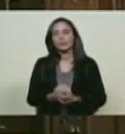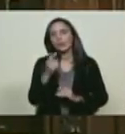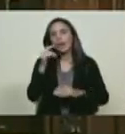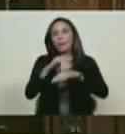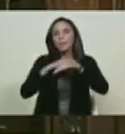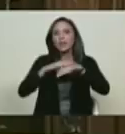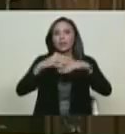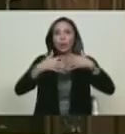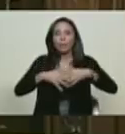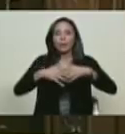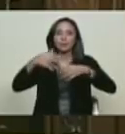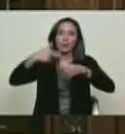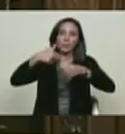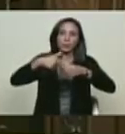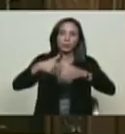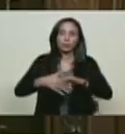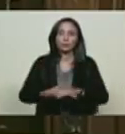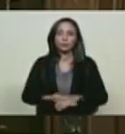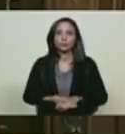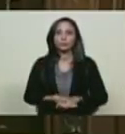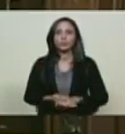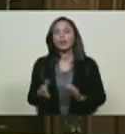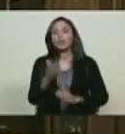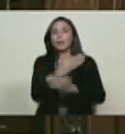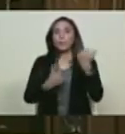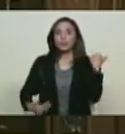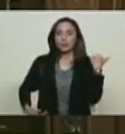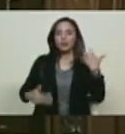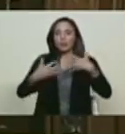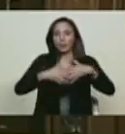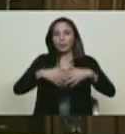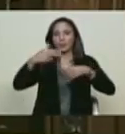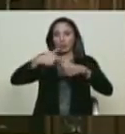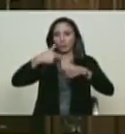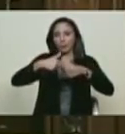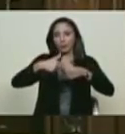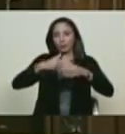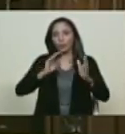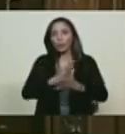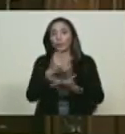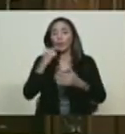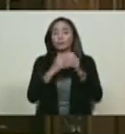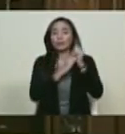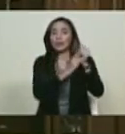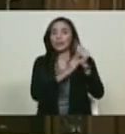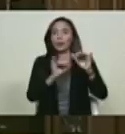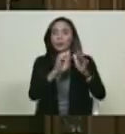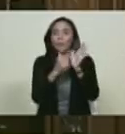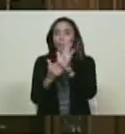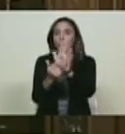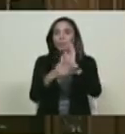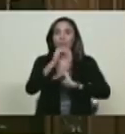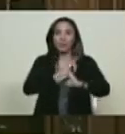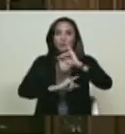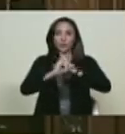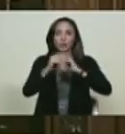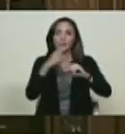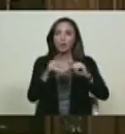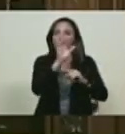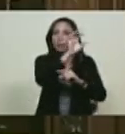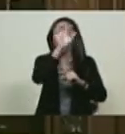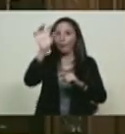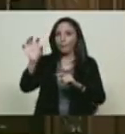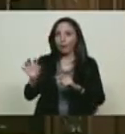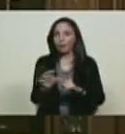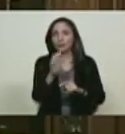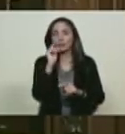Quevedo, ministro de Petróleo, presidente de PDVSA, por el liderazgo que ha demostrado a nivel internacional en el seno